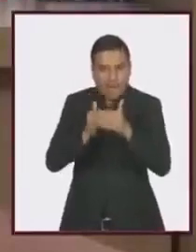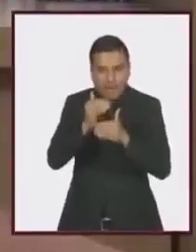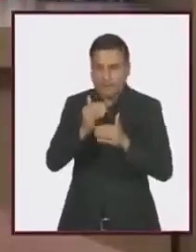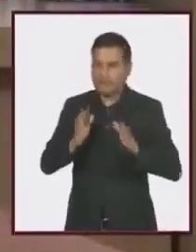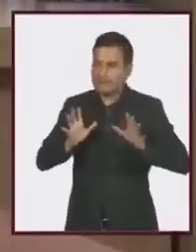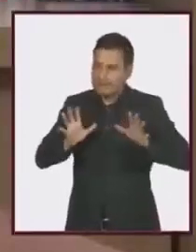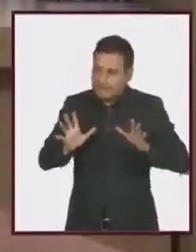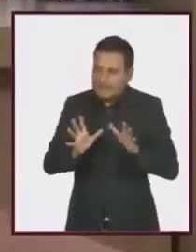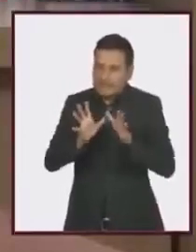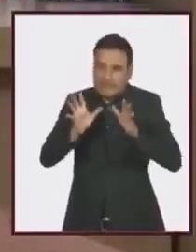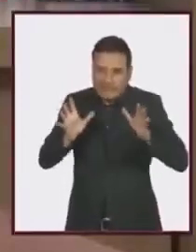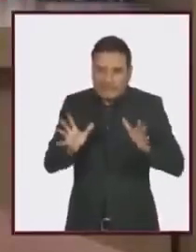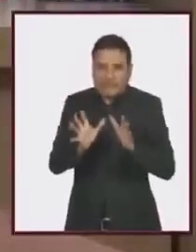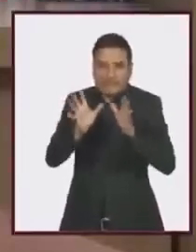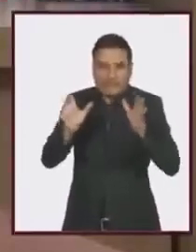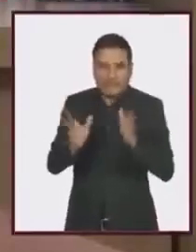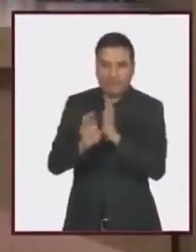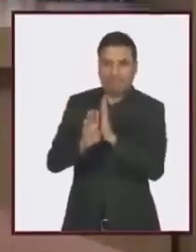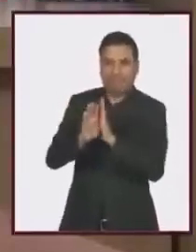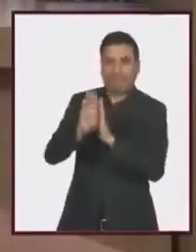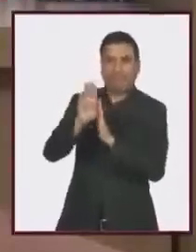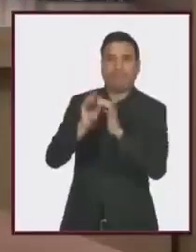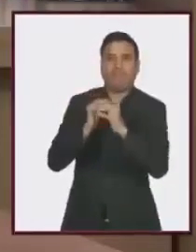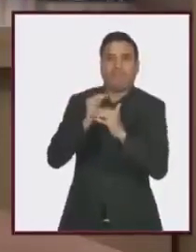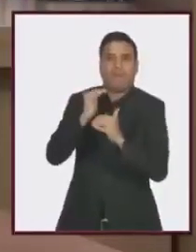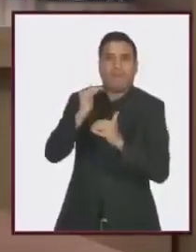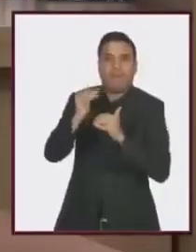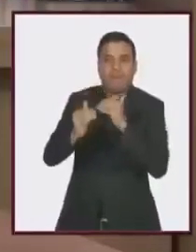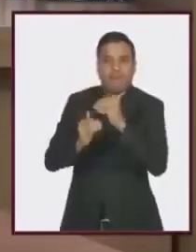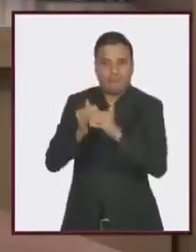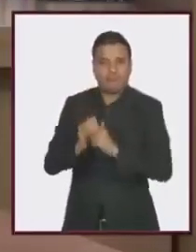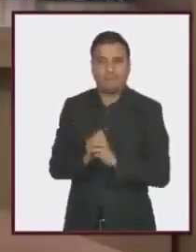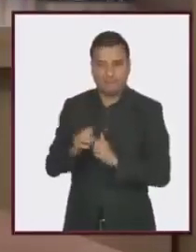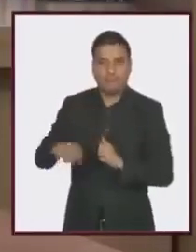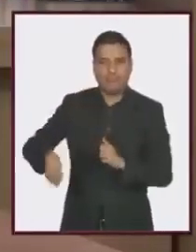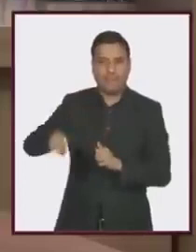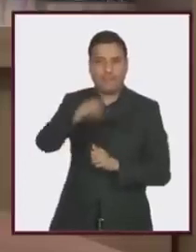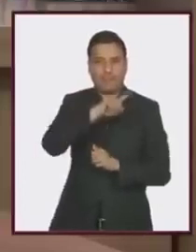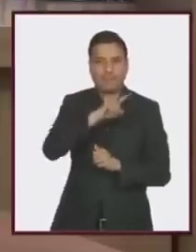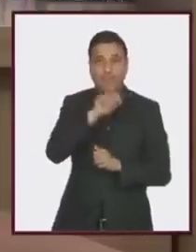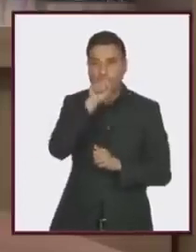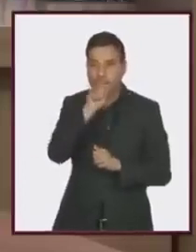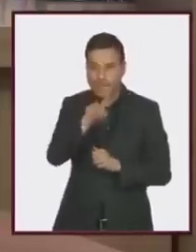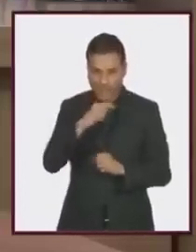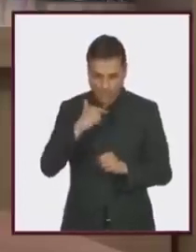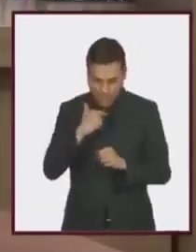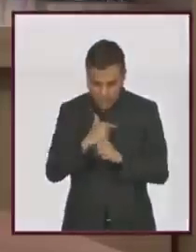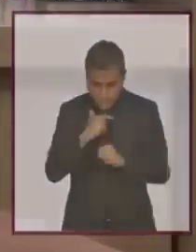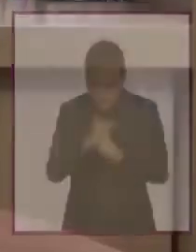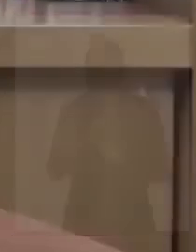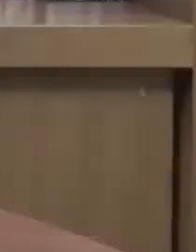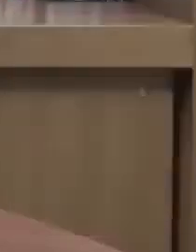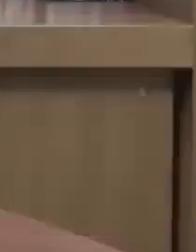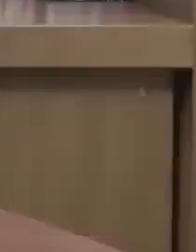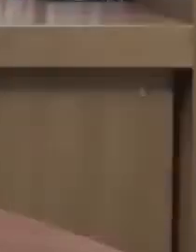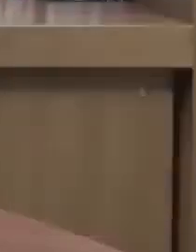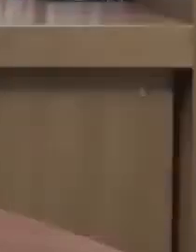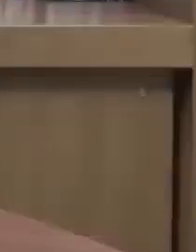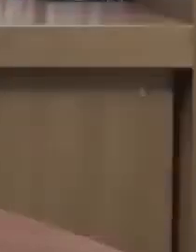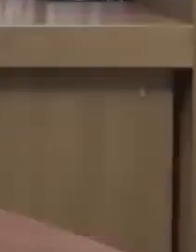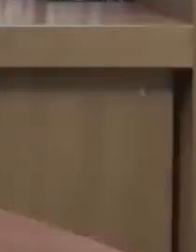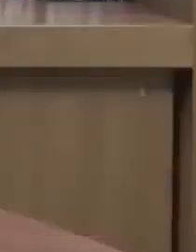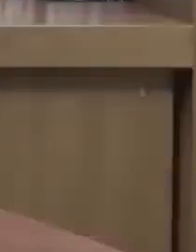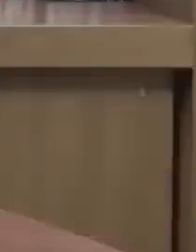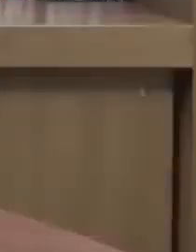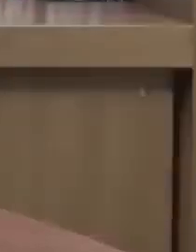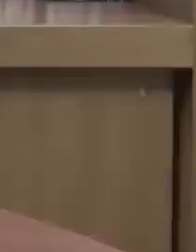lo largo de su formación y que ellos sean capaces de valorarlas. Muchas de las veces trabajamos alrededor